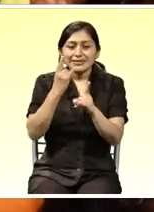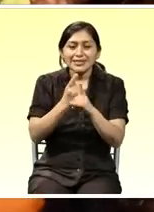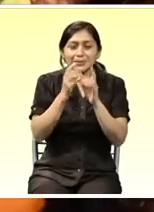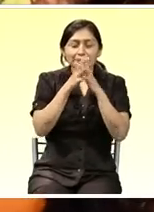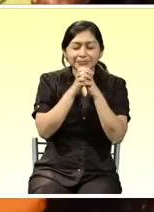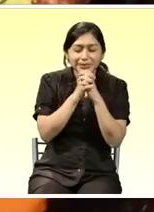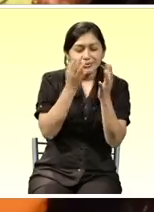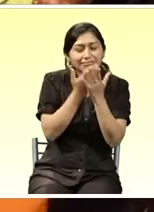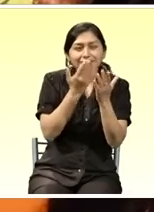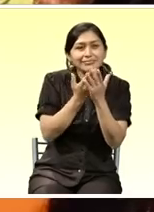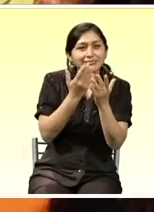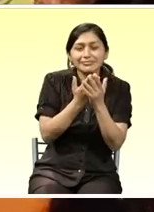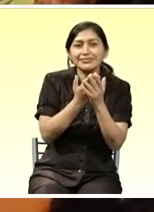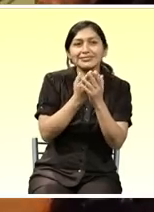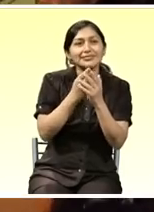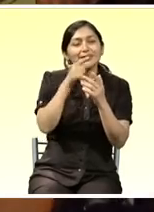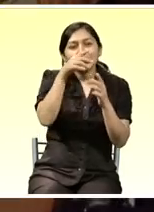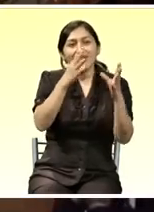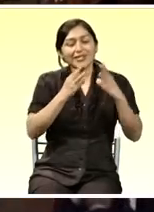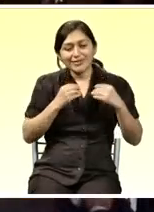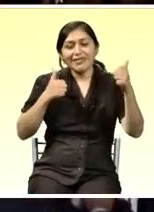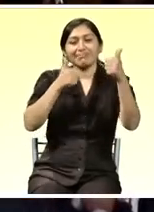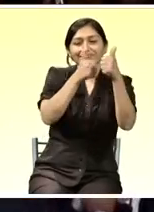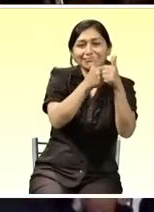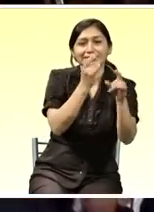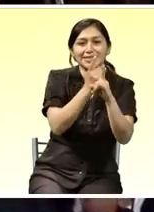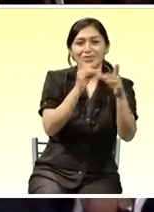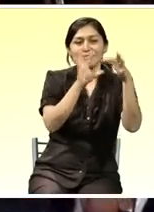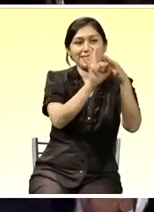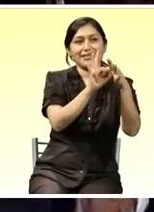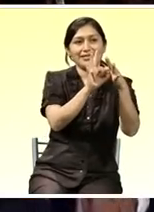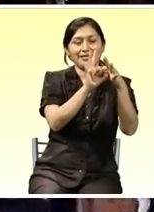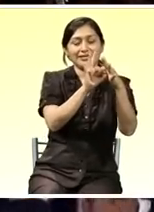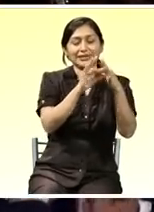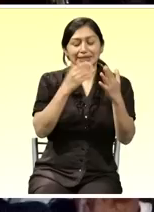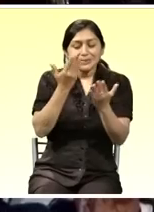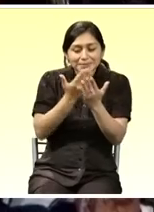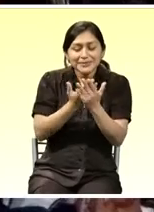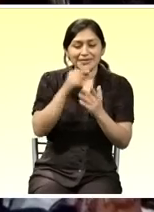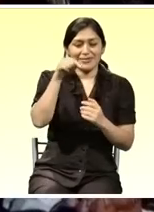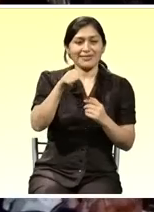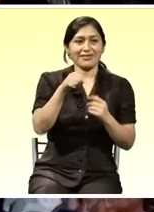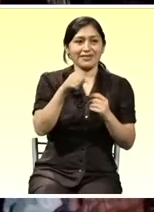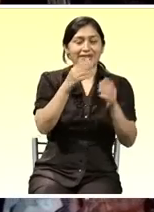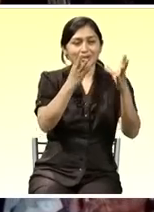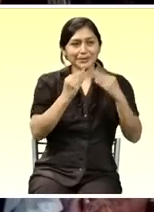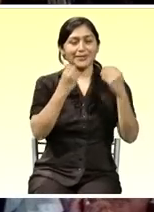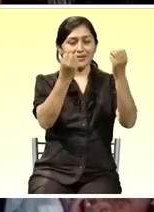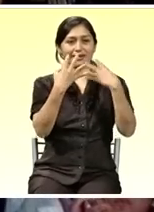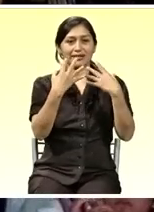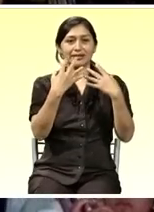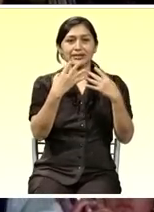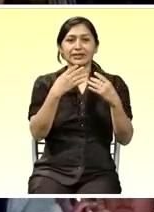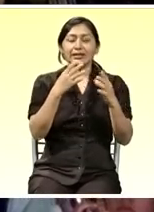jamás me separaré de ti. Y esta es la única gracia que te pido. Haz que nunca